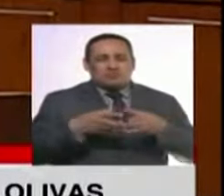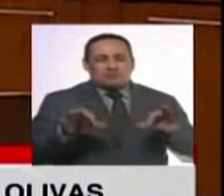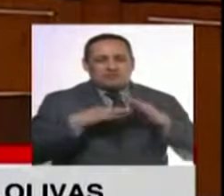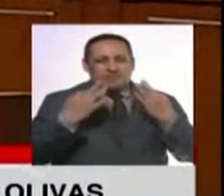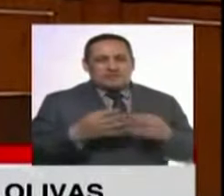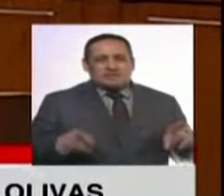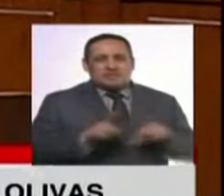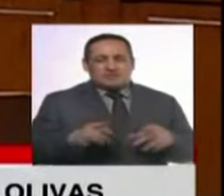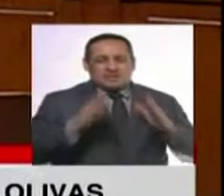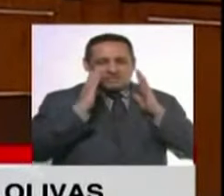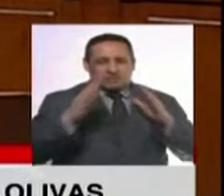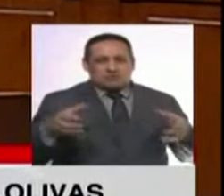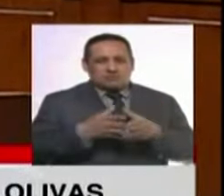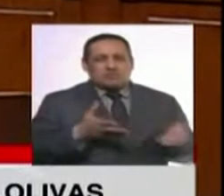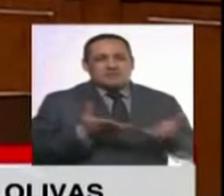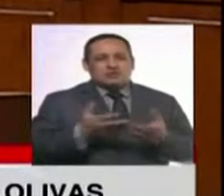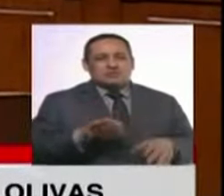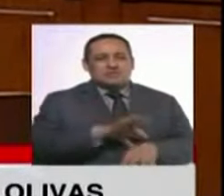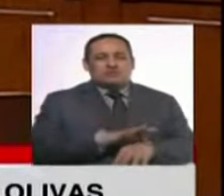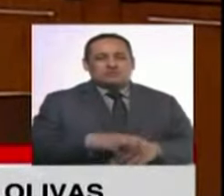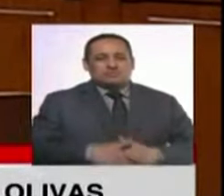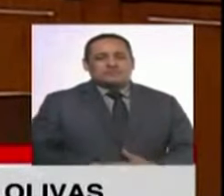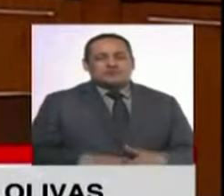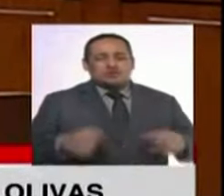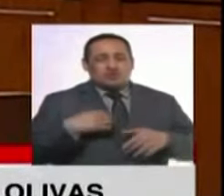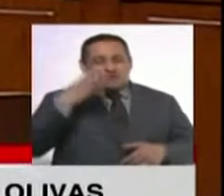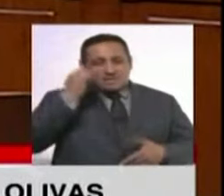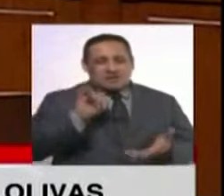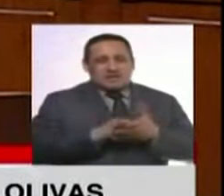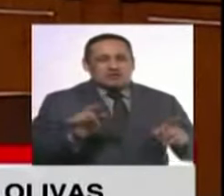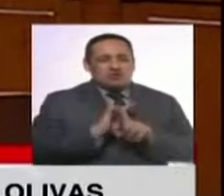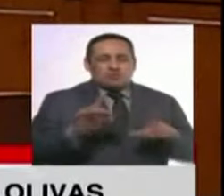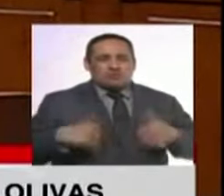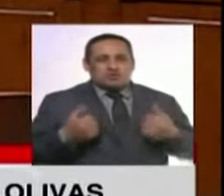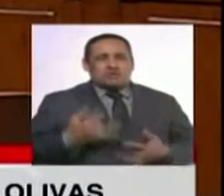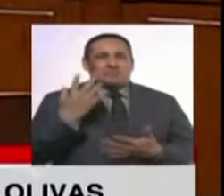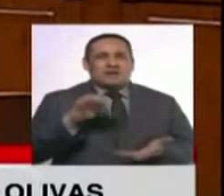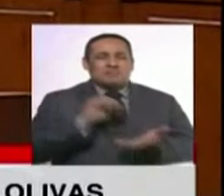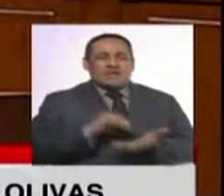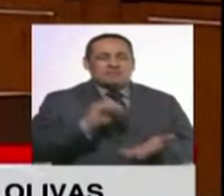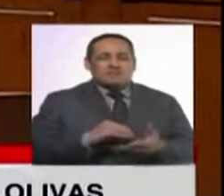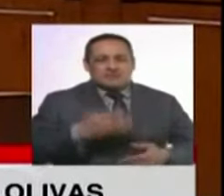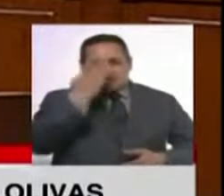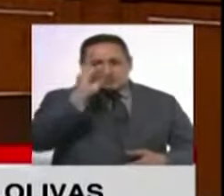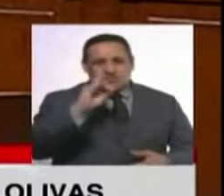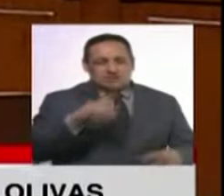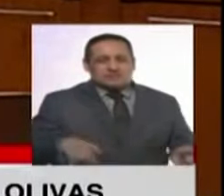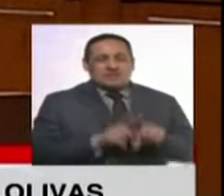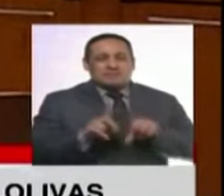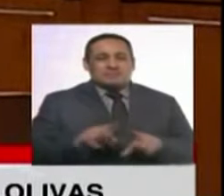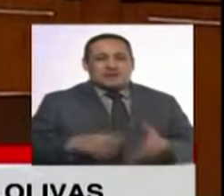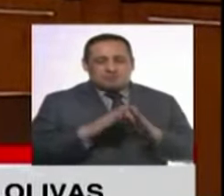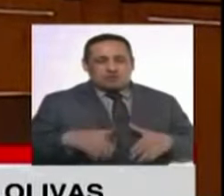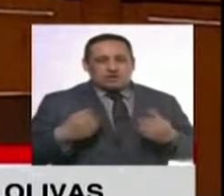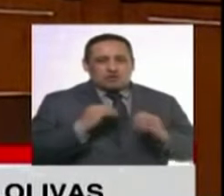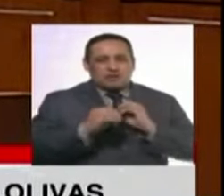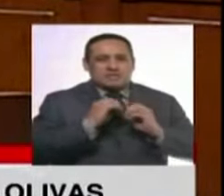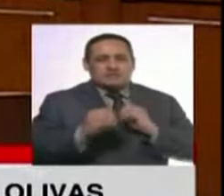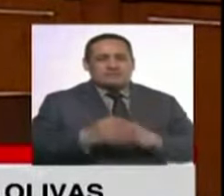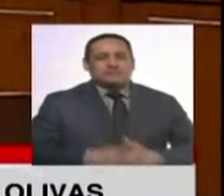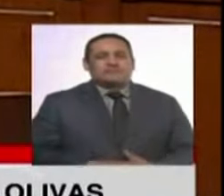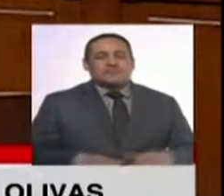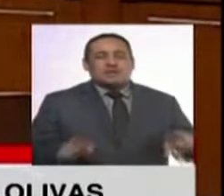en la atención de superación de salud yo consideraba que no puedo esperar ni un minuto más para poder tomar decisiones para poder corregir esto